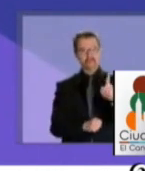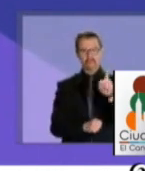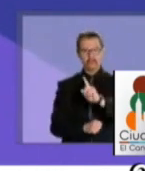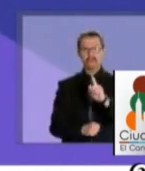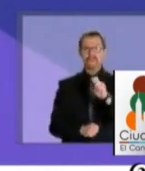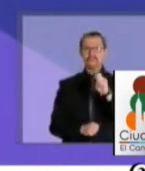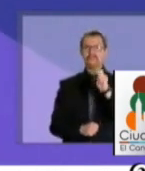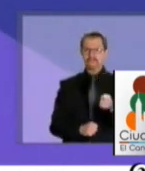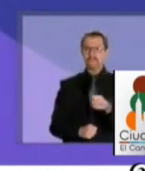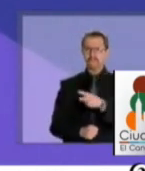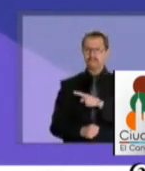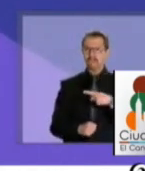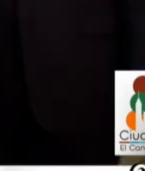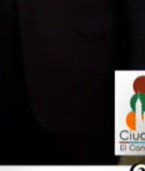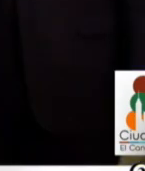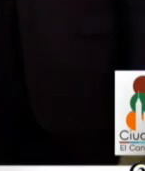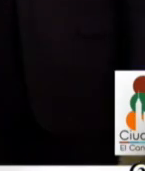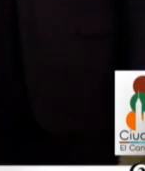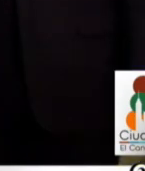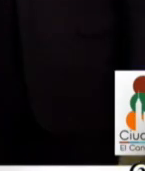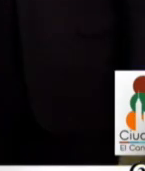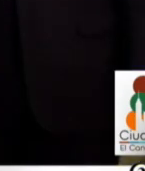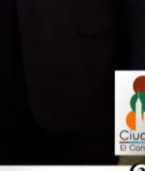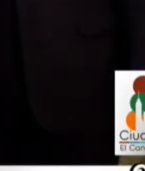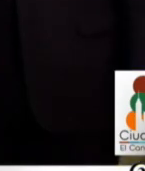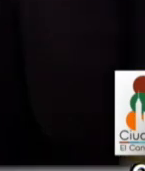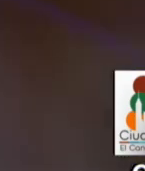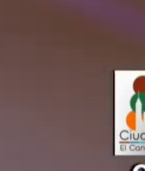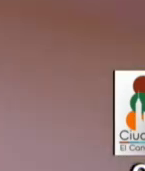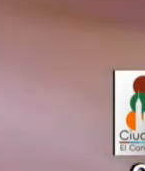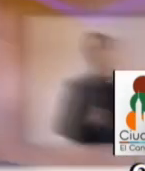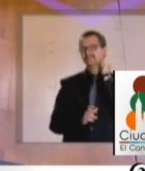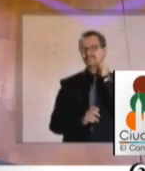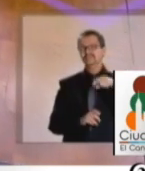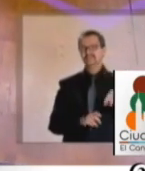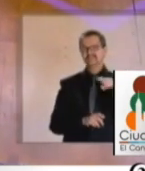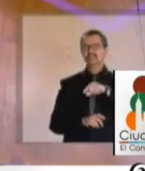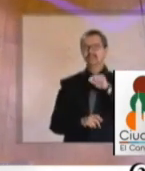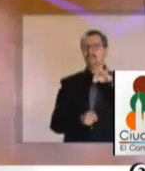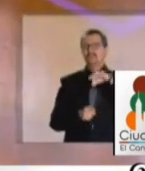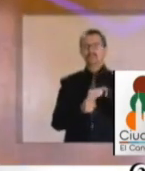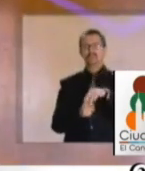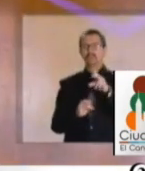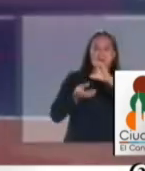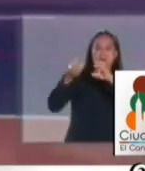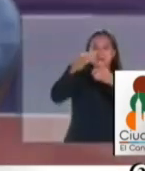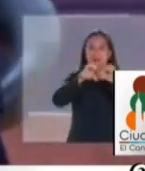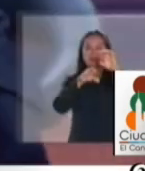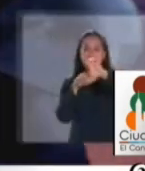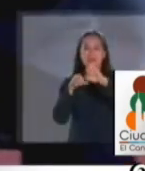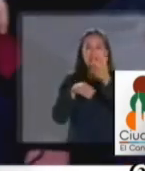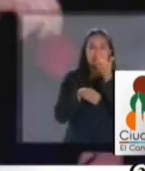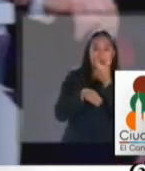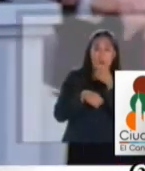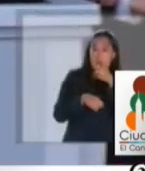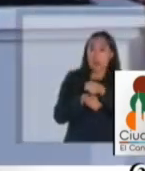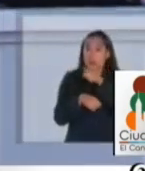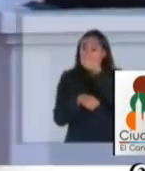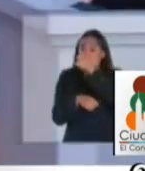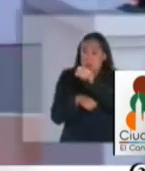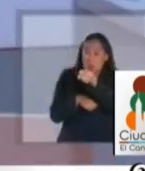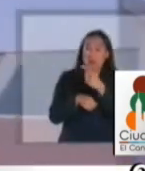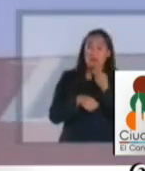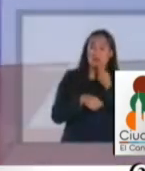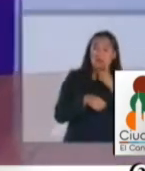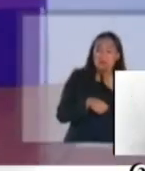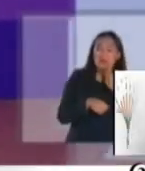de miles de centroamericanos cada día por nuestro territorio? En cambio, privaron los ataques, los golpes bajos,